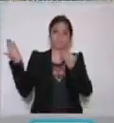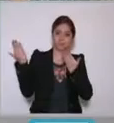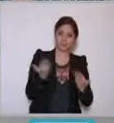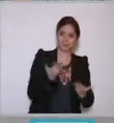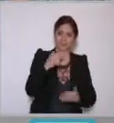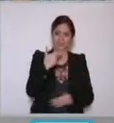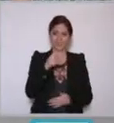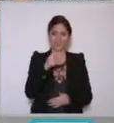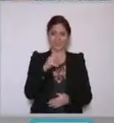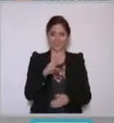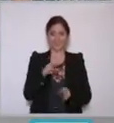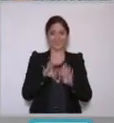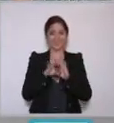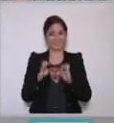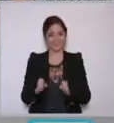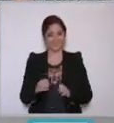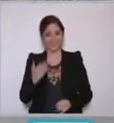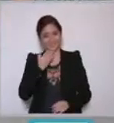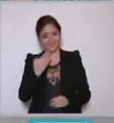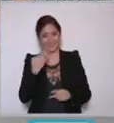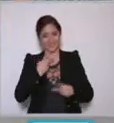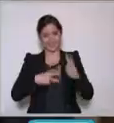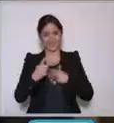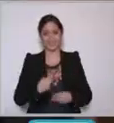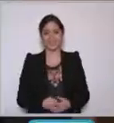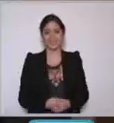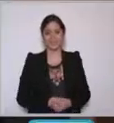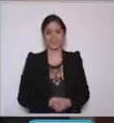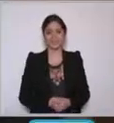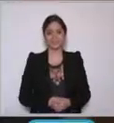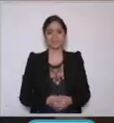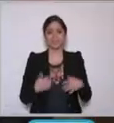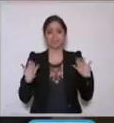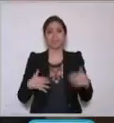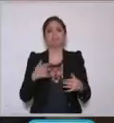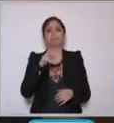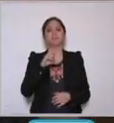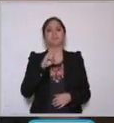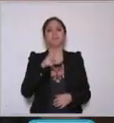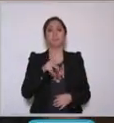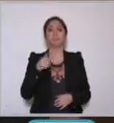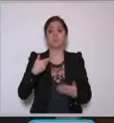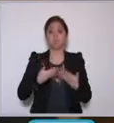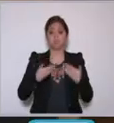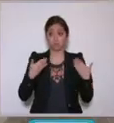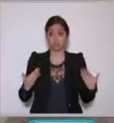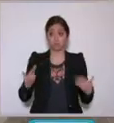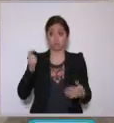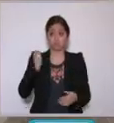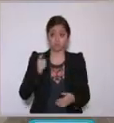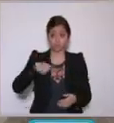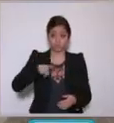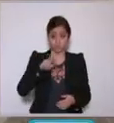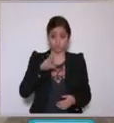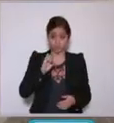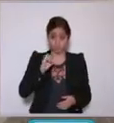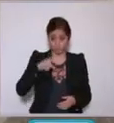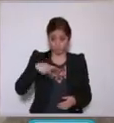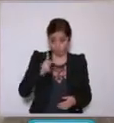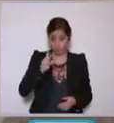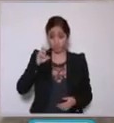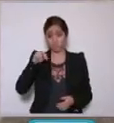aquí con nosotros. Hola, Héctor. ¿Qué pasó, Héctor? Puro rock. Oye, nos dejaste con rock sí. en tu idioma,